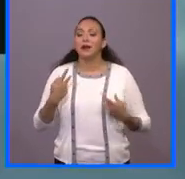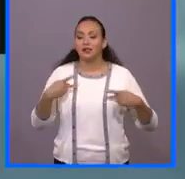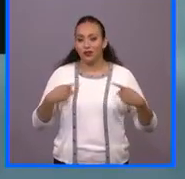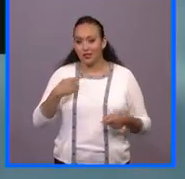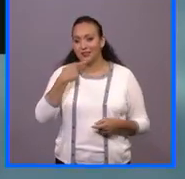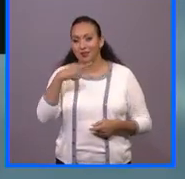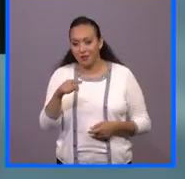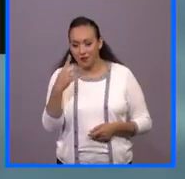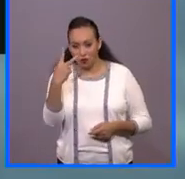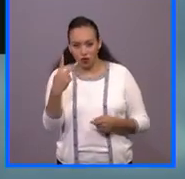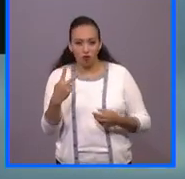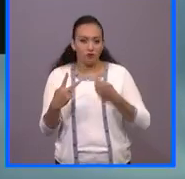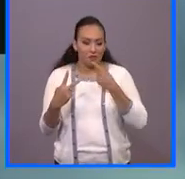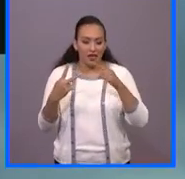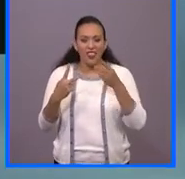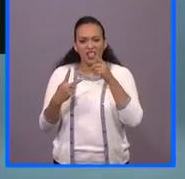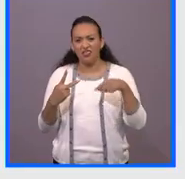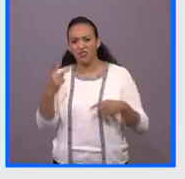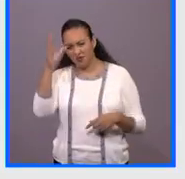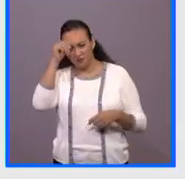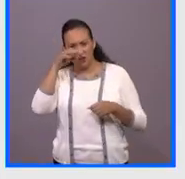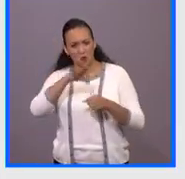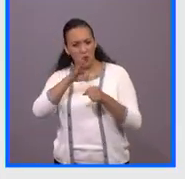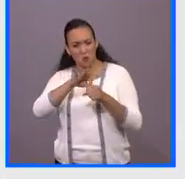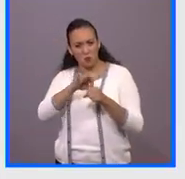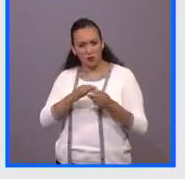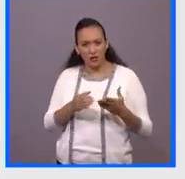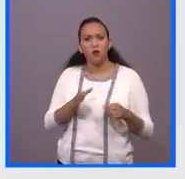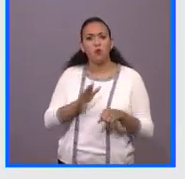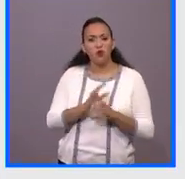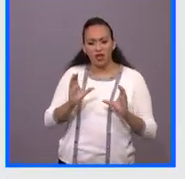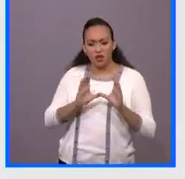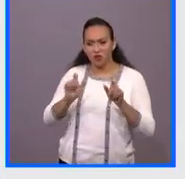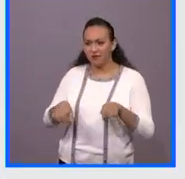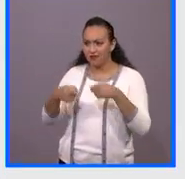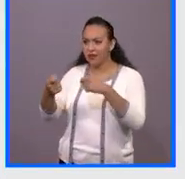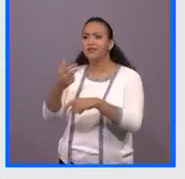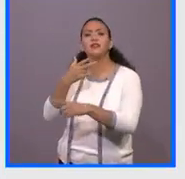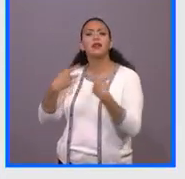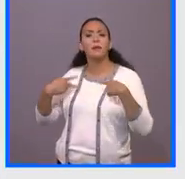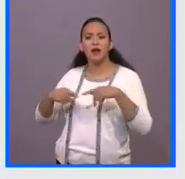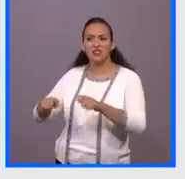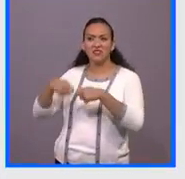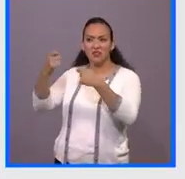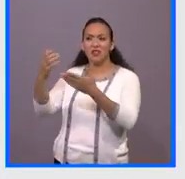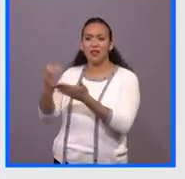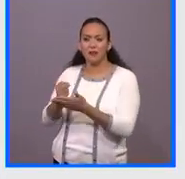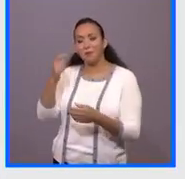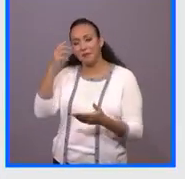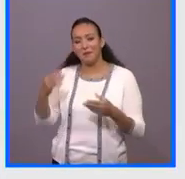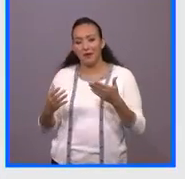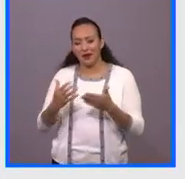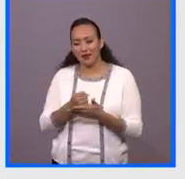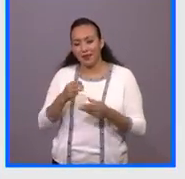ciudadanos interpusieron contra los cómputos distritales, la declaración de validez y la entrega de constancia de mayoría en la elección de ministras y